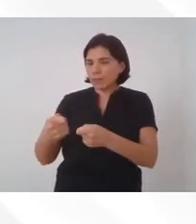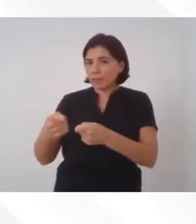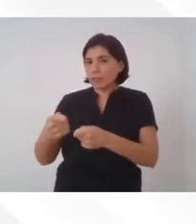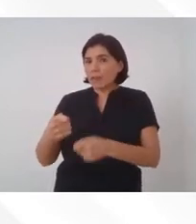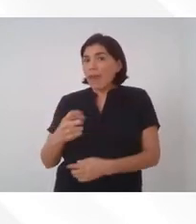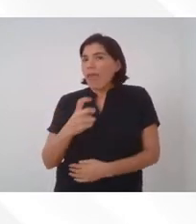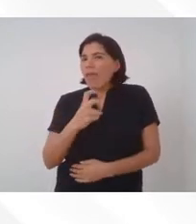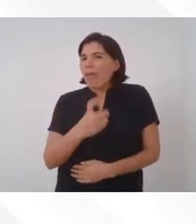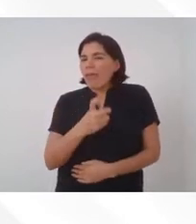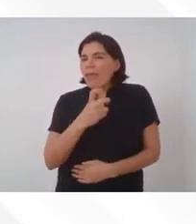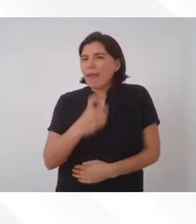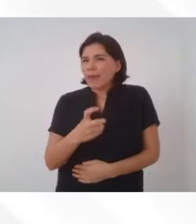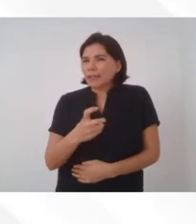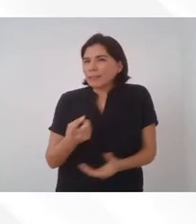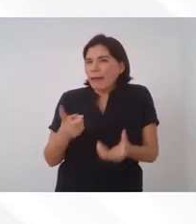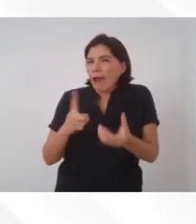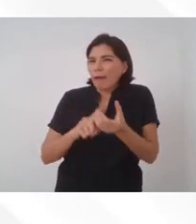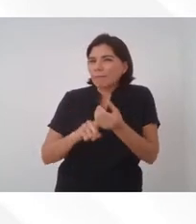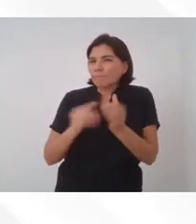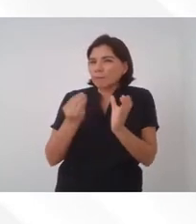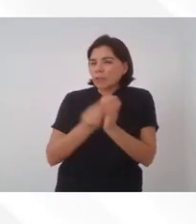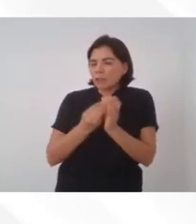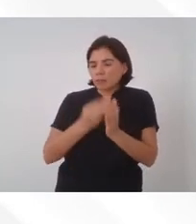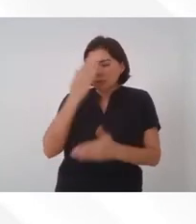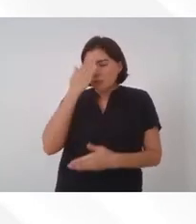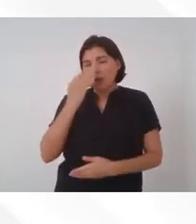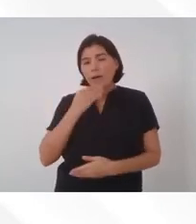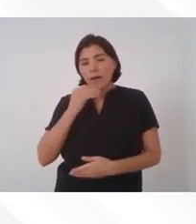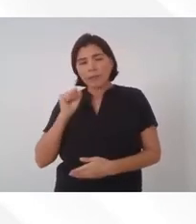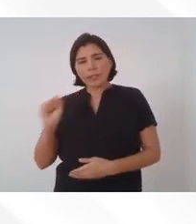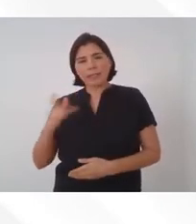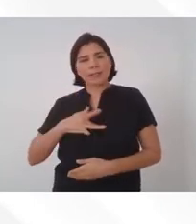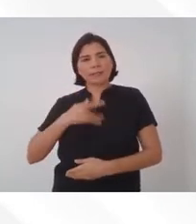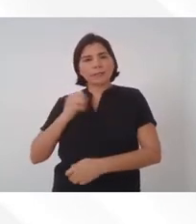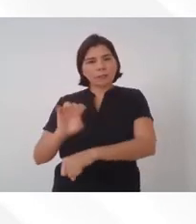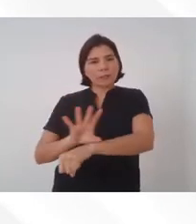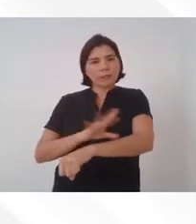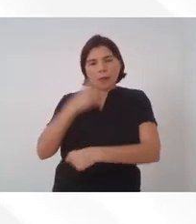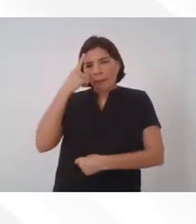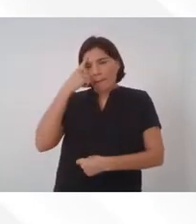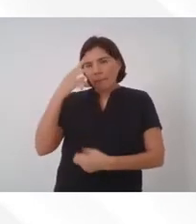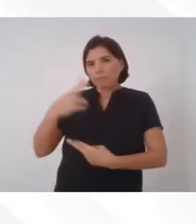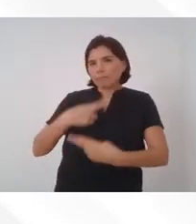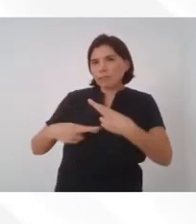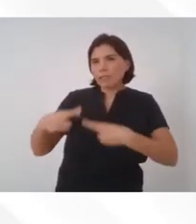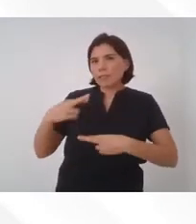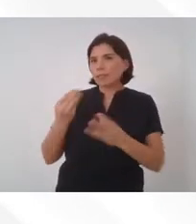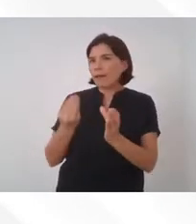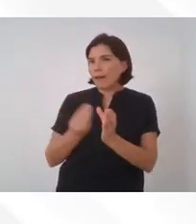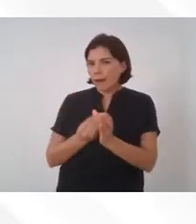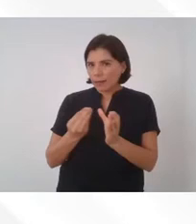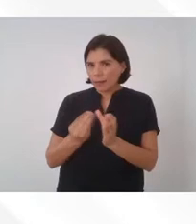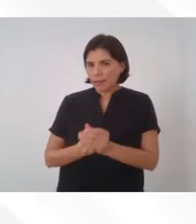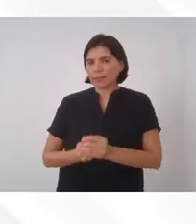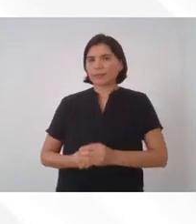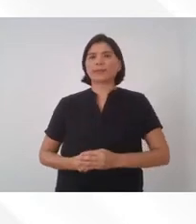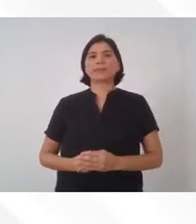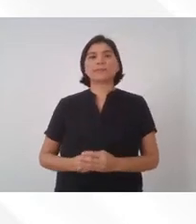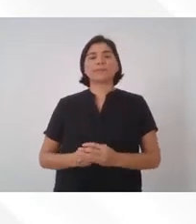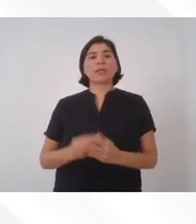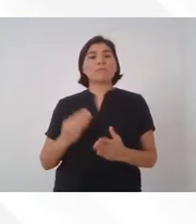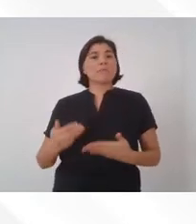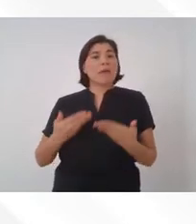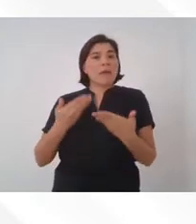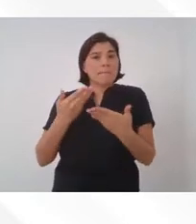Habilidades socioemocionales para el regreso a clases, impartido por la Autoridad Educativa Federal de la Ciudad